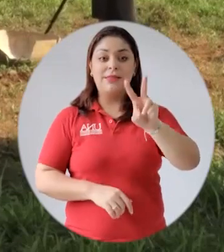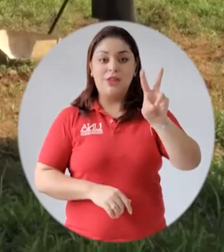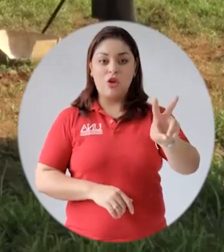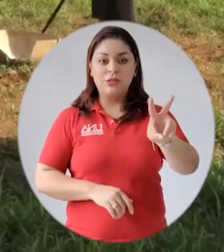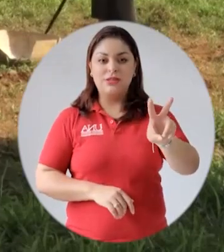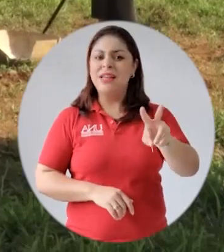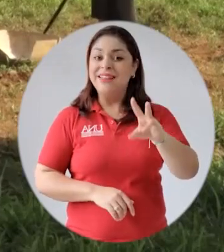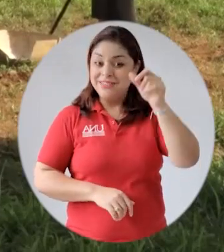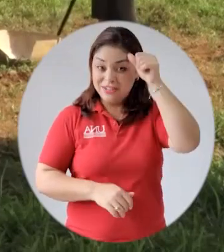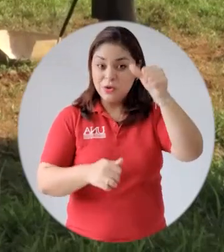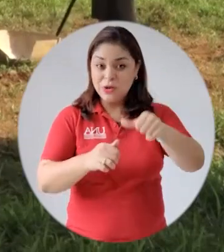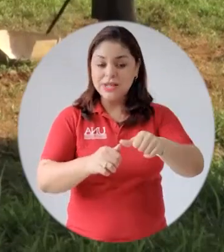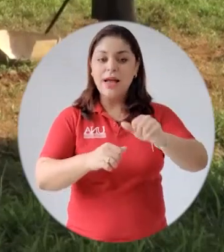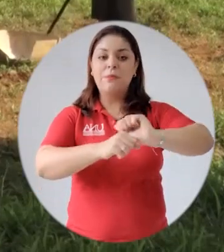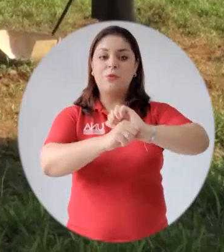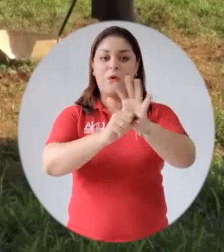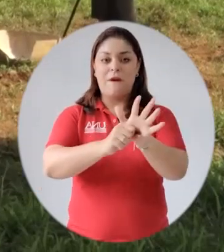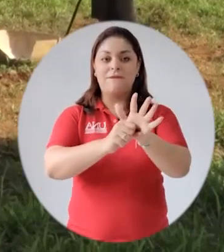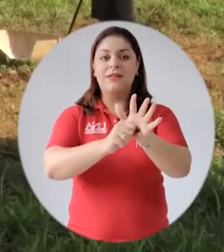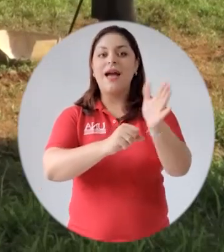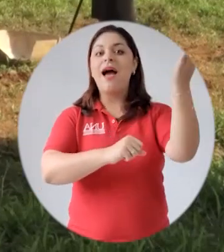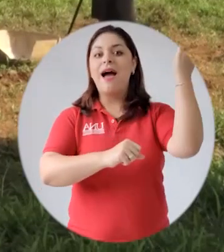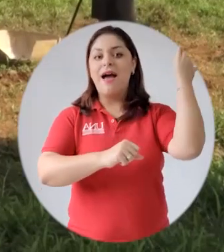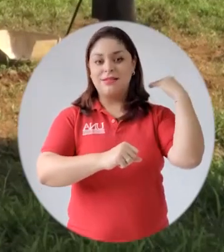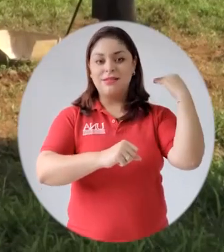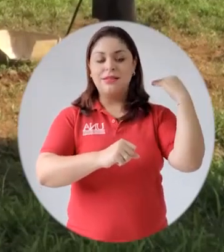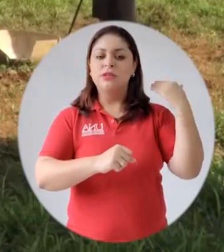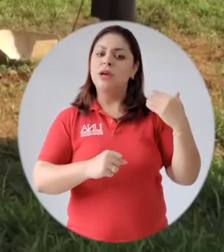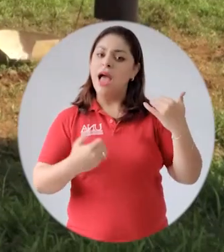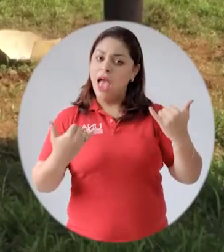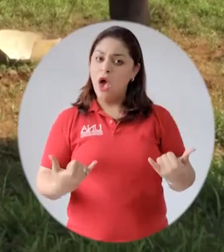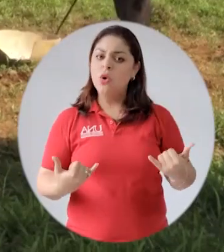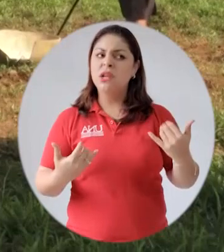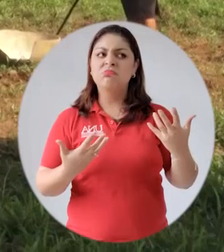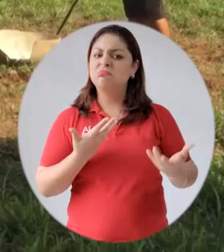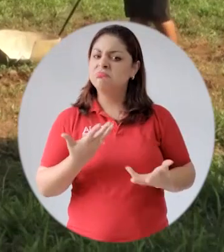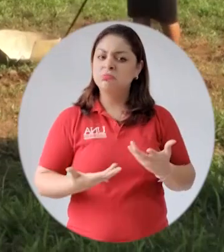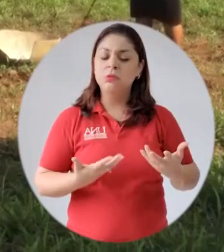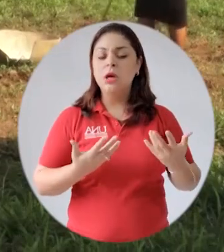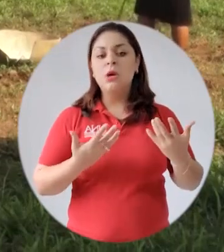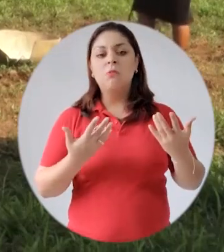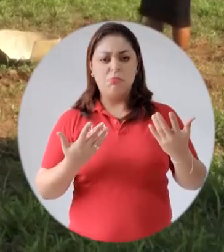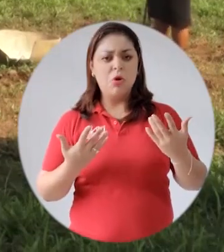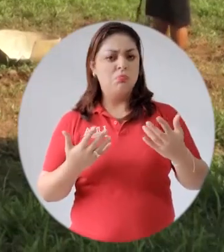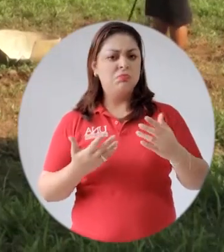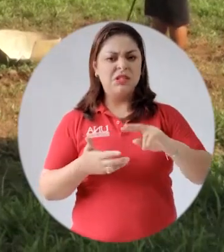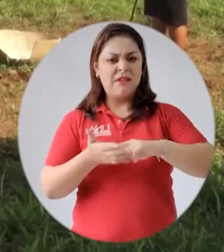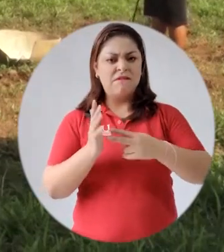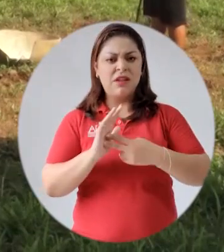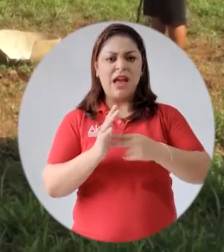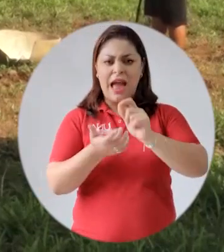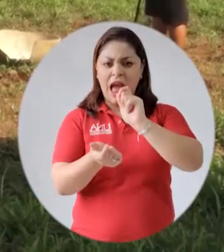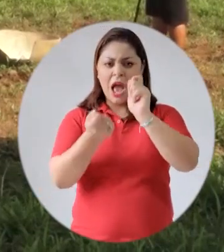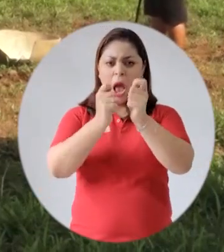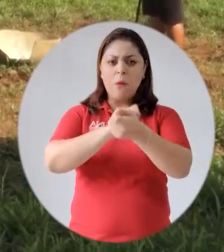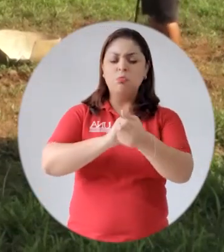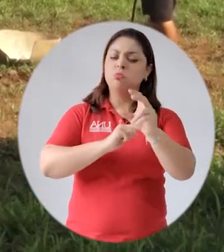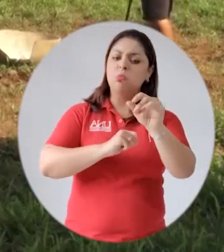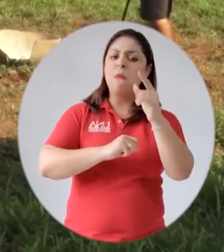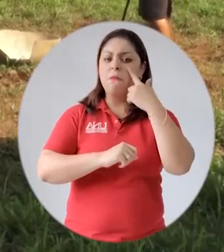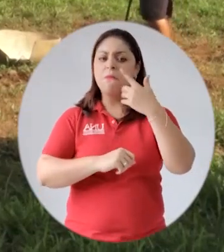del tiempo que dedican las mujeres en comparación con los hombres. Sin embargo, en otros rubros, como el de reparación de la casa, el de mantenimiento, el